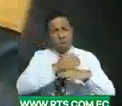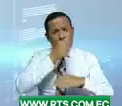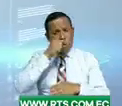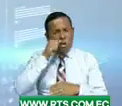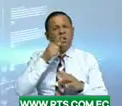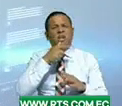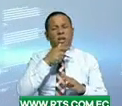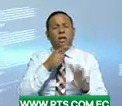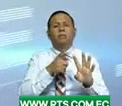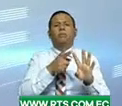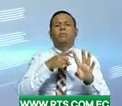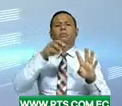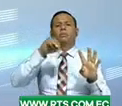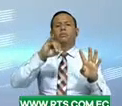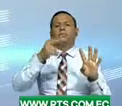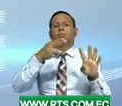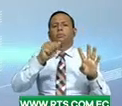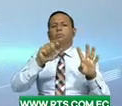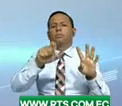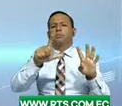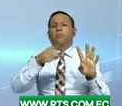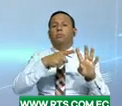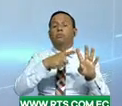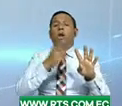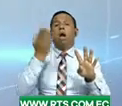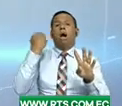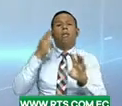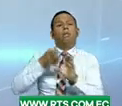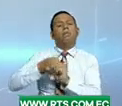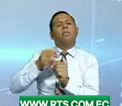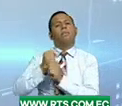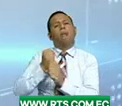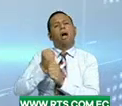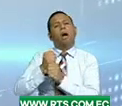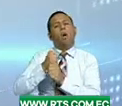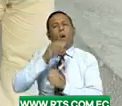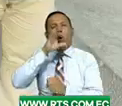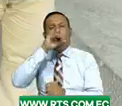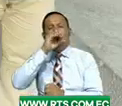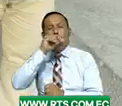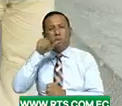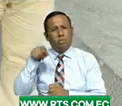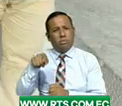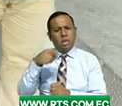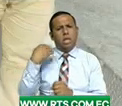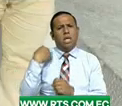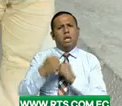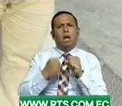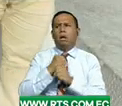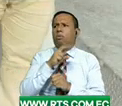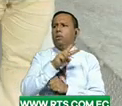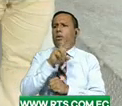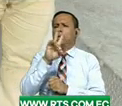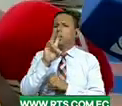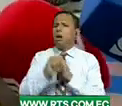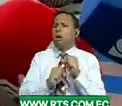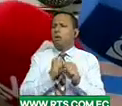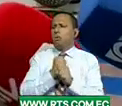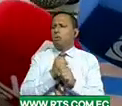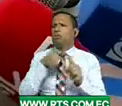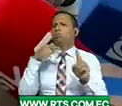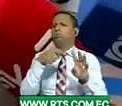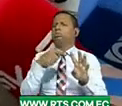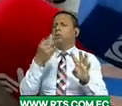Michael L.A., exfuncionario de la Agencia de Tránsito Municipal de Guayaquil. Edad de 27 años. Él está identificado dentro de las investigaciones